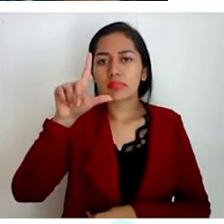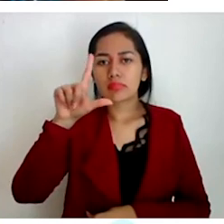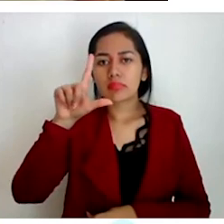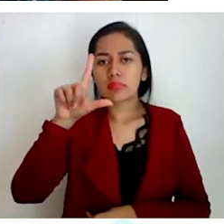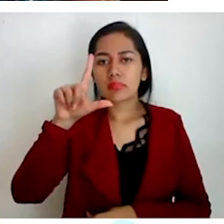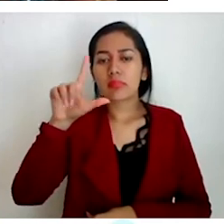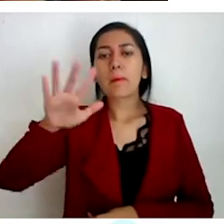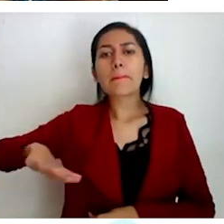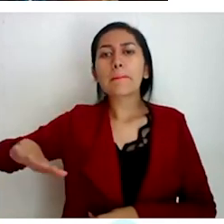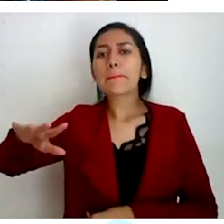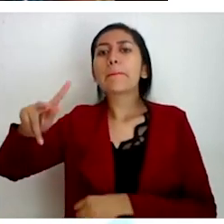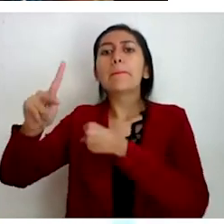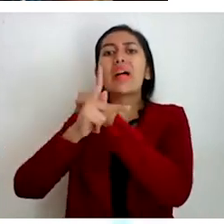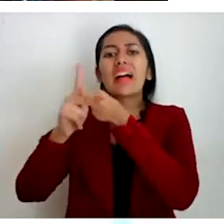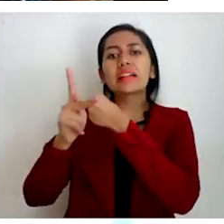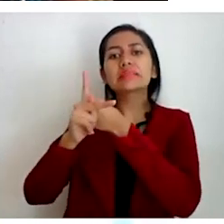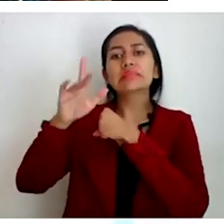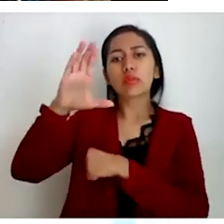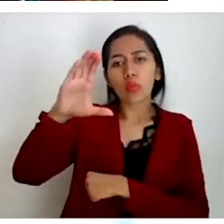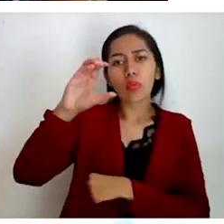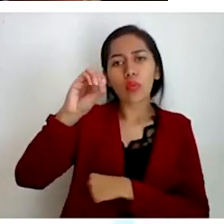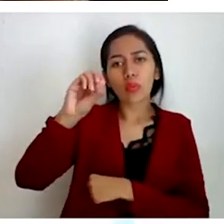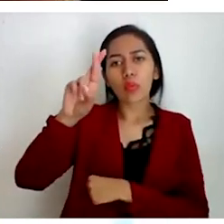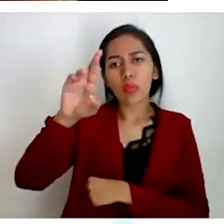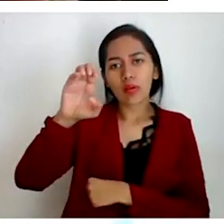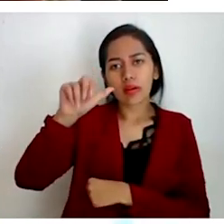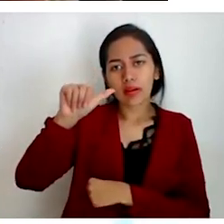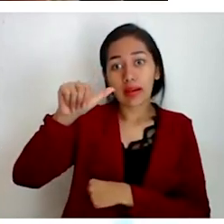Seguramente ya has visto esa película. Y ahí